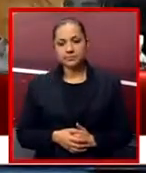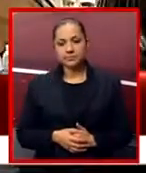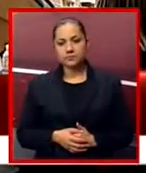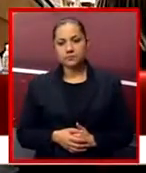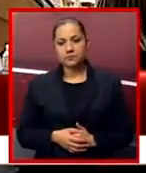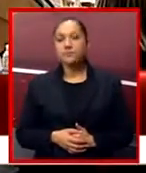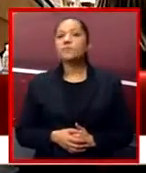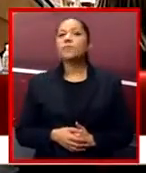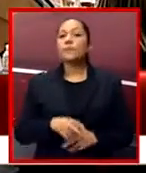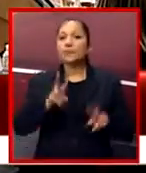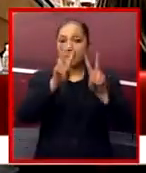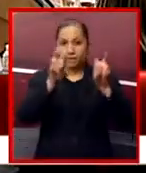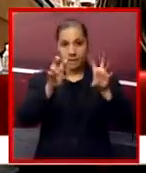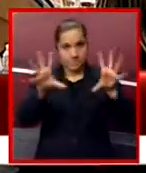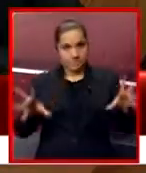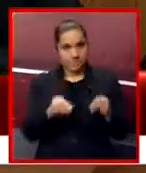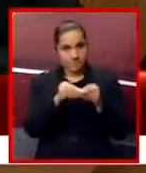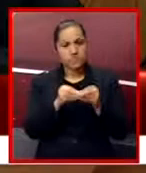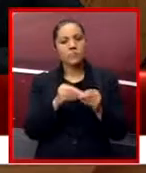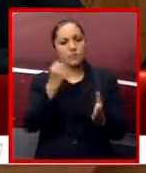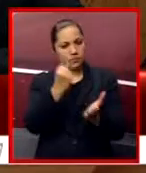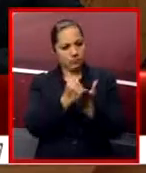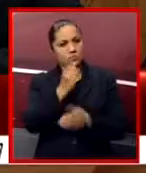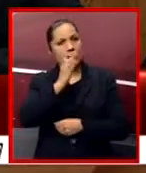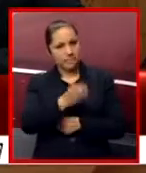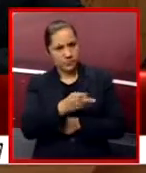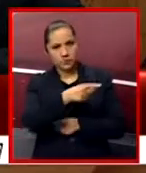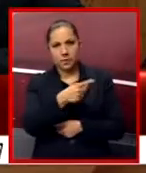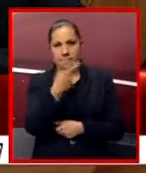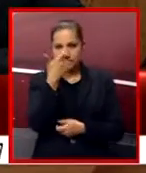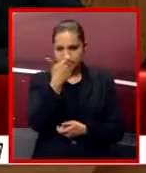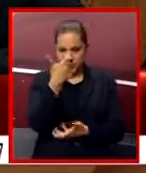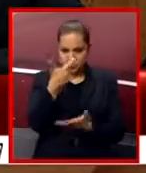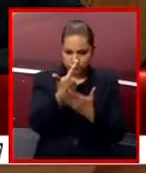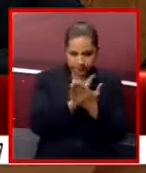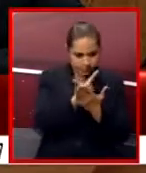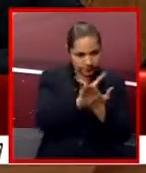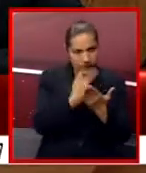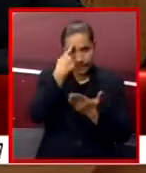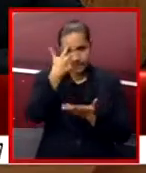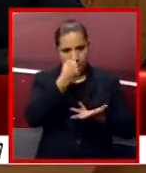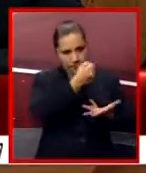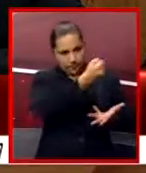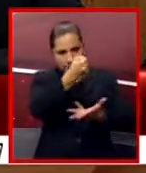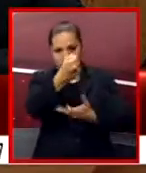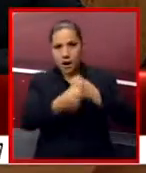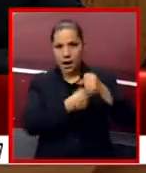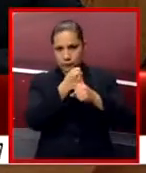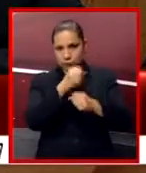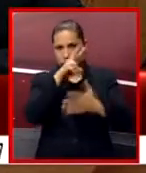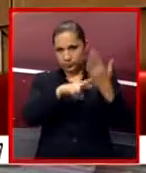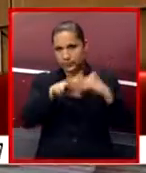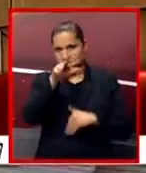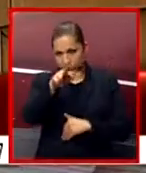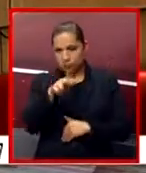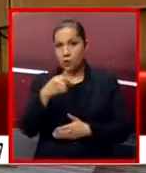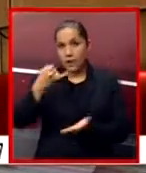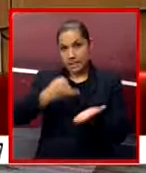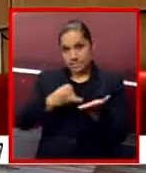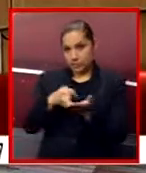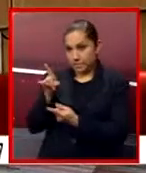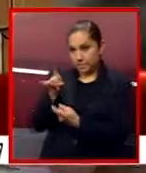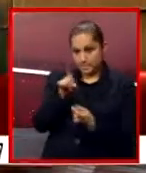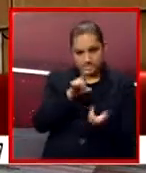Se aprueba en lo general el dictamen del decreto de presupuesto de egresos de la Federación para el ejercicio fiscal